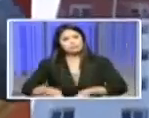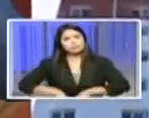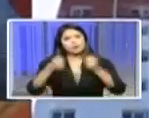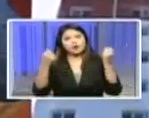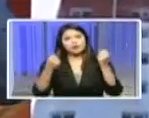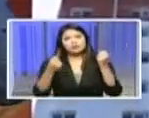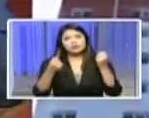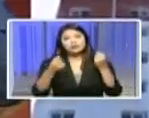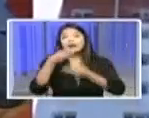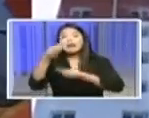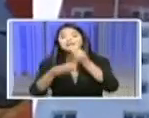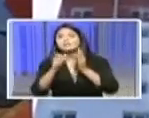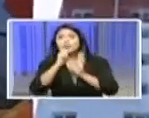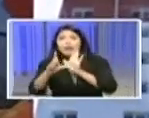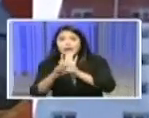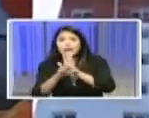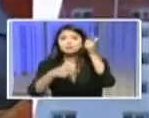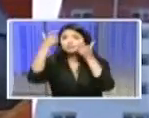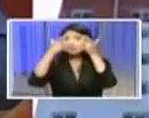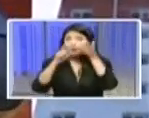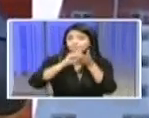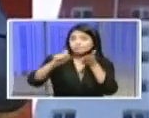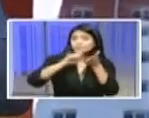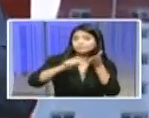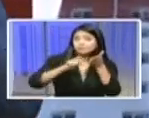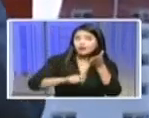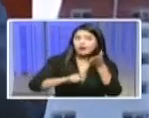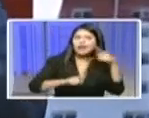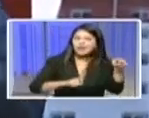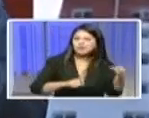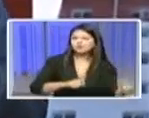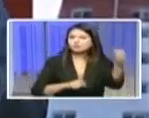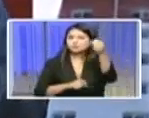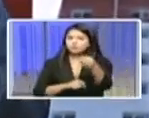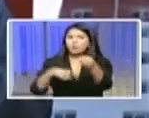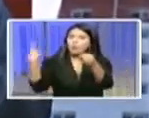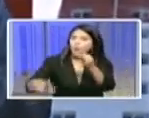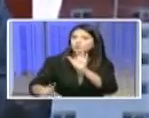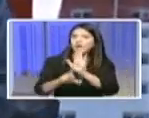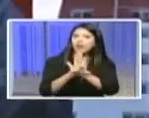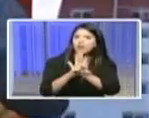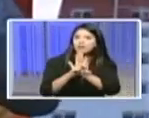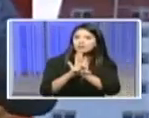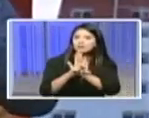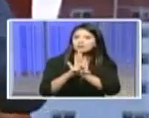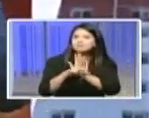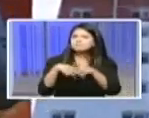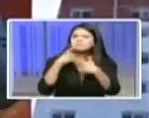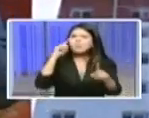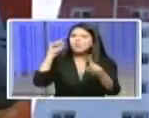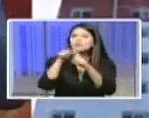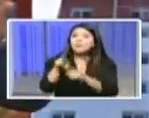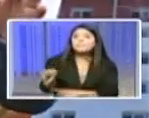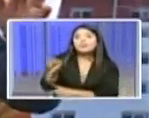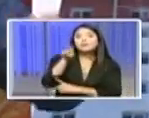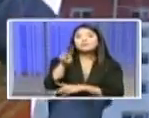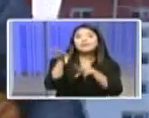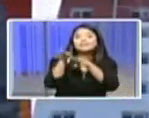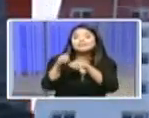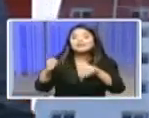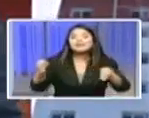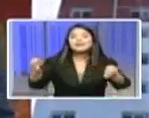por el comandante Chávez. Intentó imponer una ley para privatizar todos los